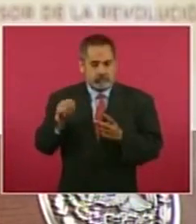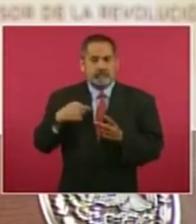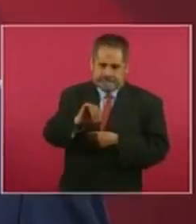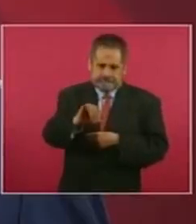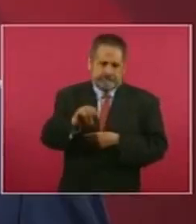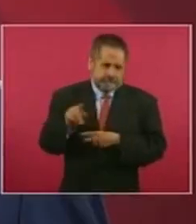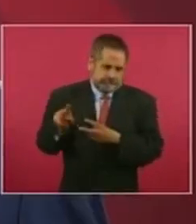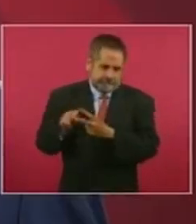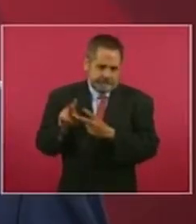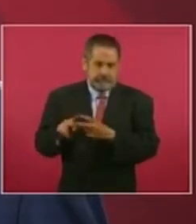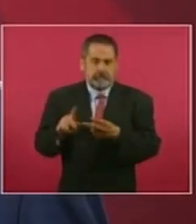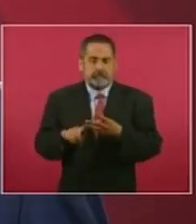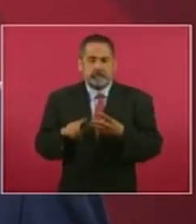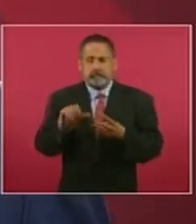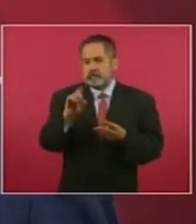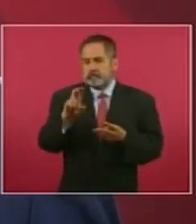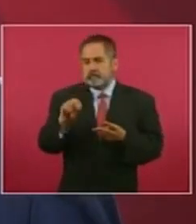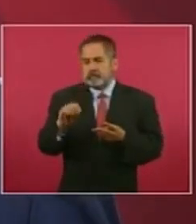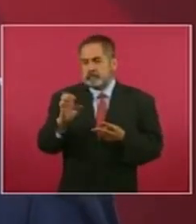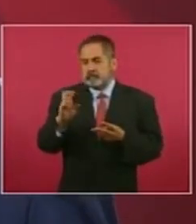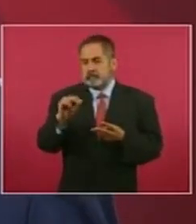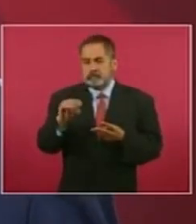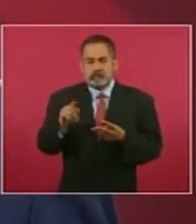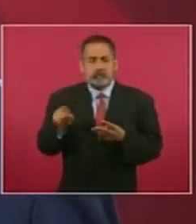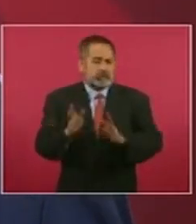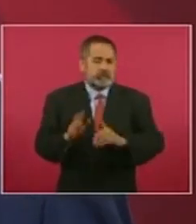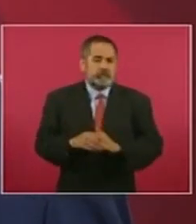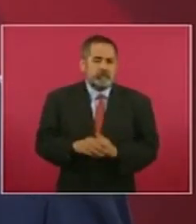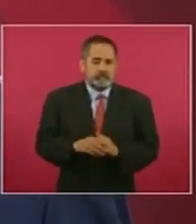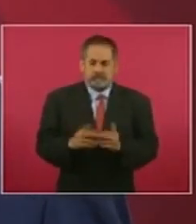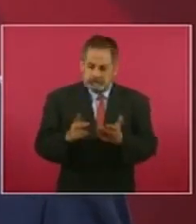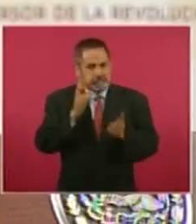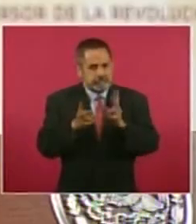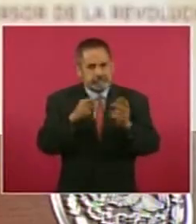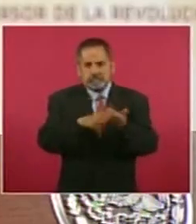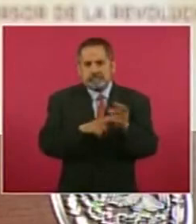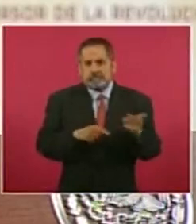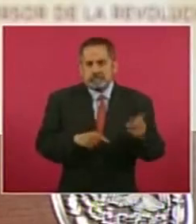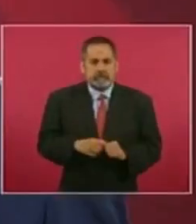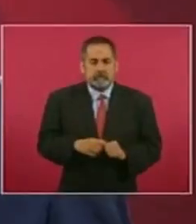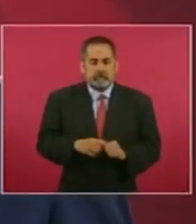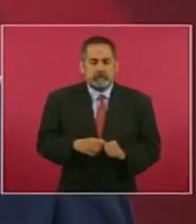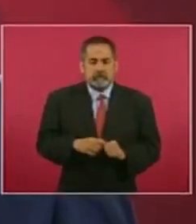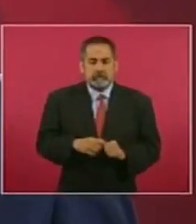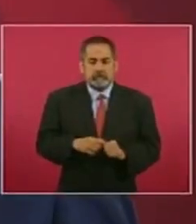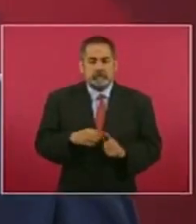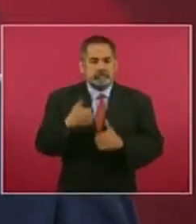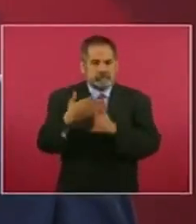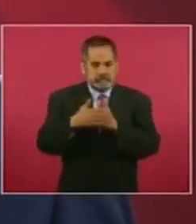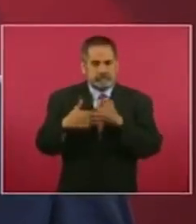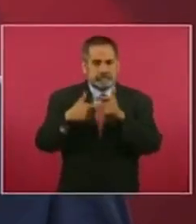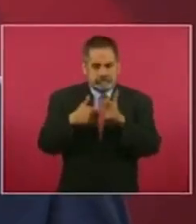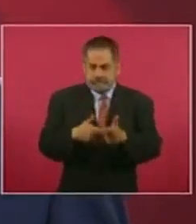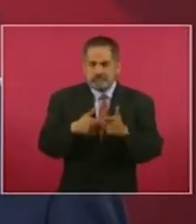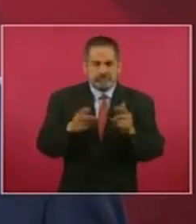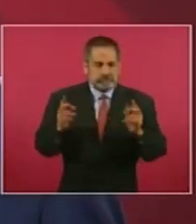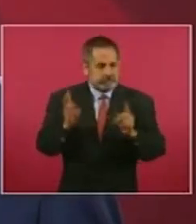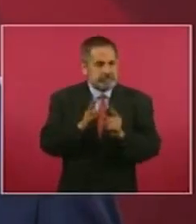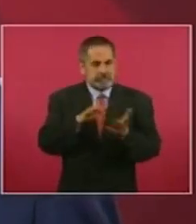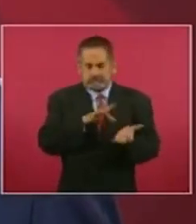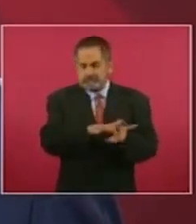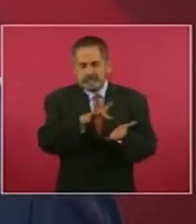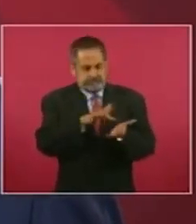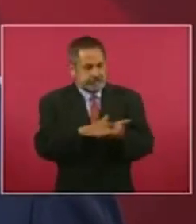Adán y a Alejandro Encinas, que han hablado con ella varias veces. General, y se va a seguir hablando y se le va a